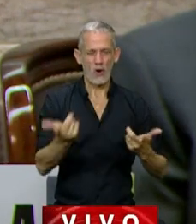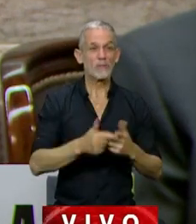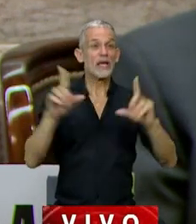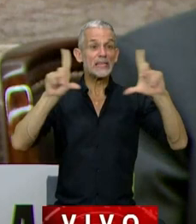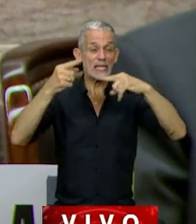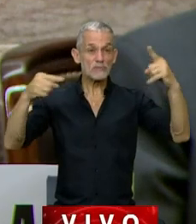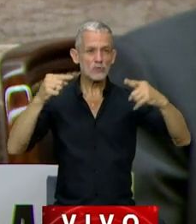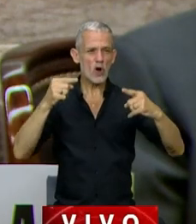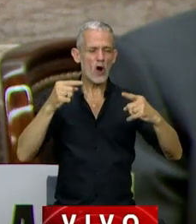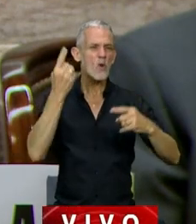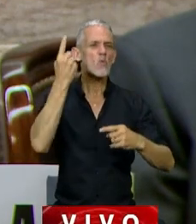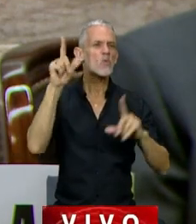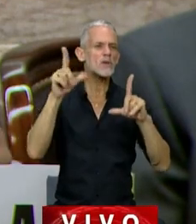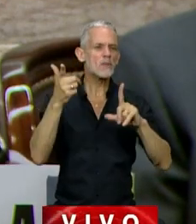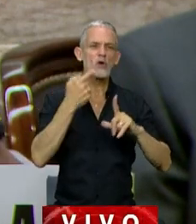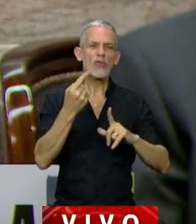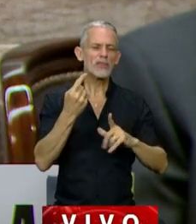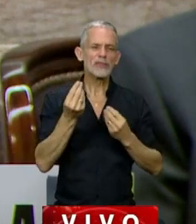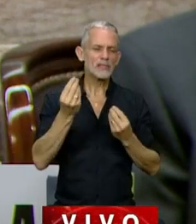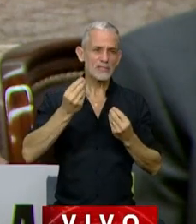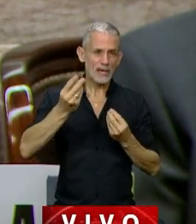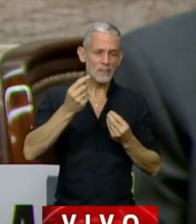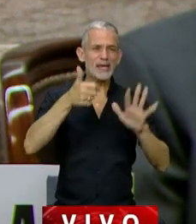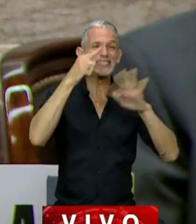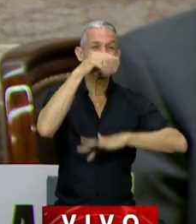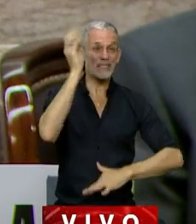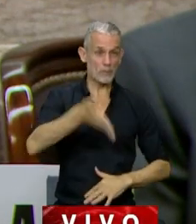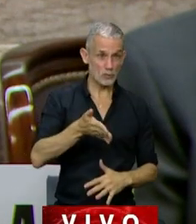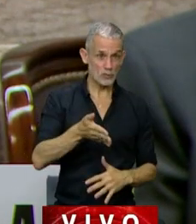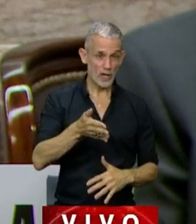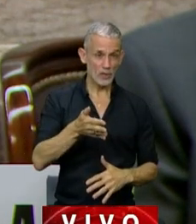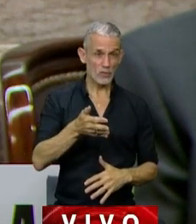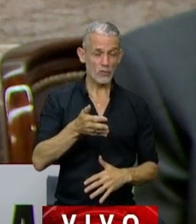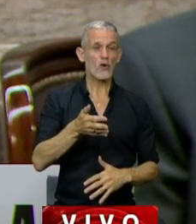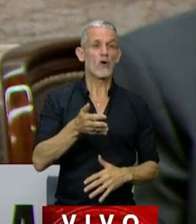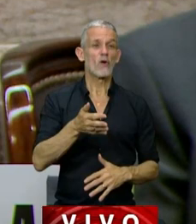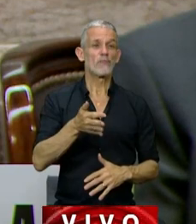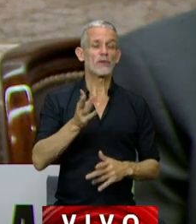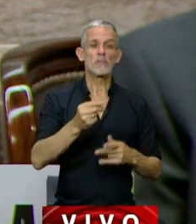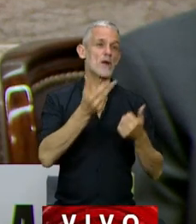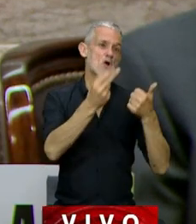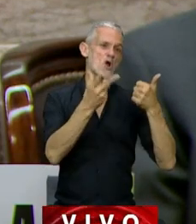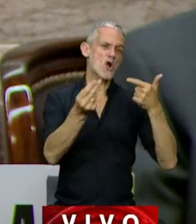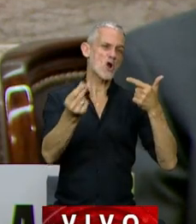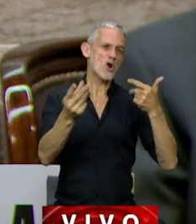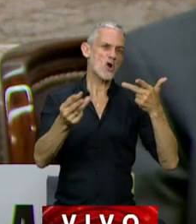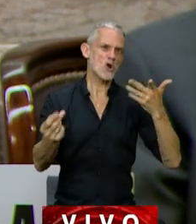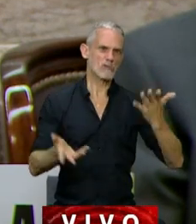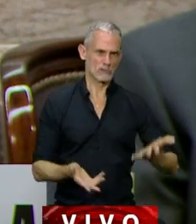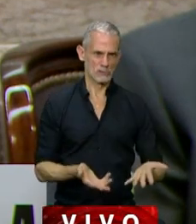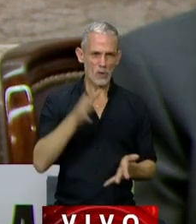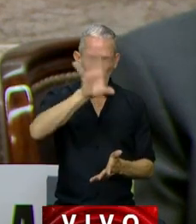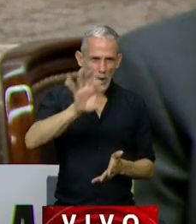medio, nos decía que más del 70% fueron rechazados. En